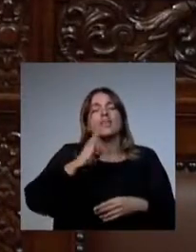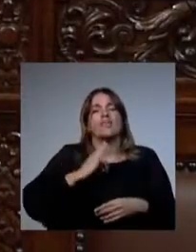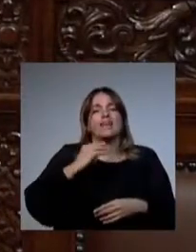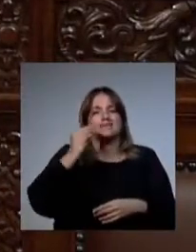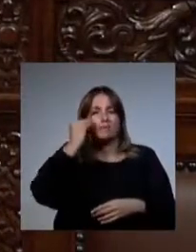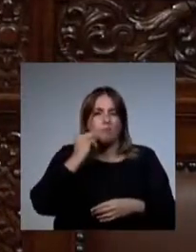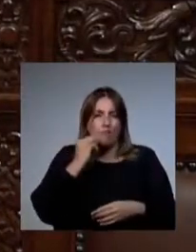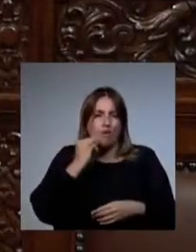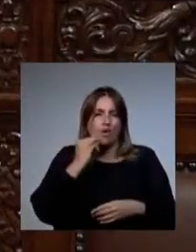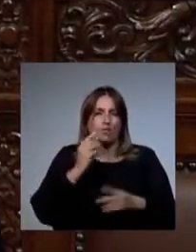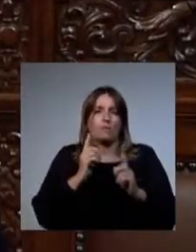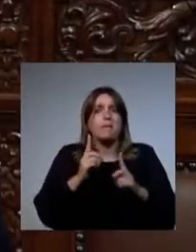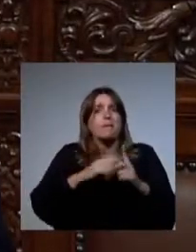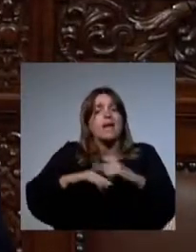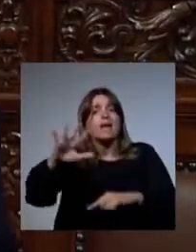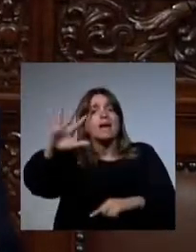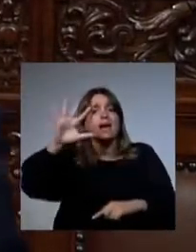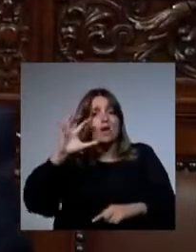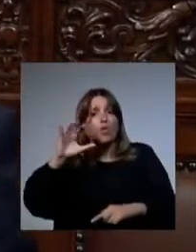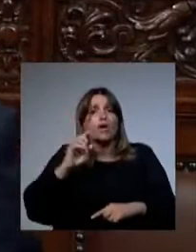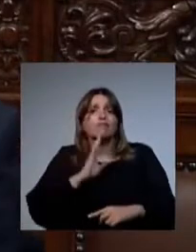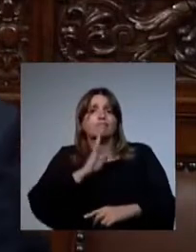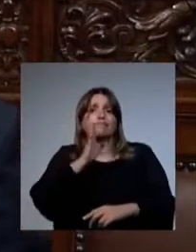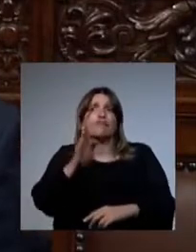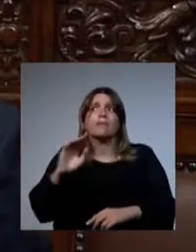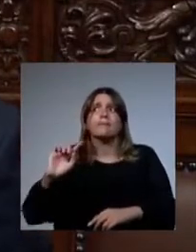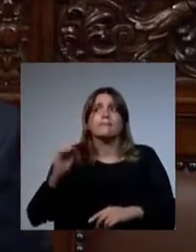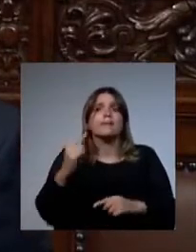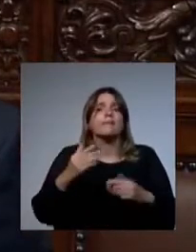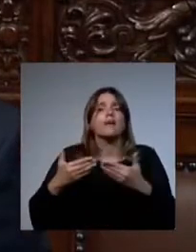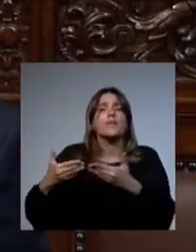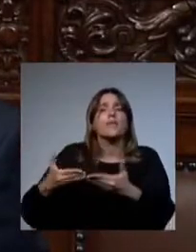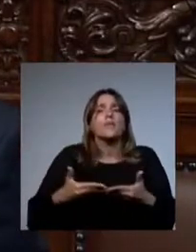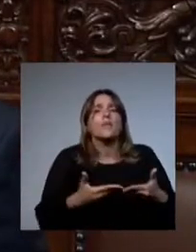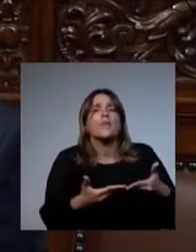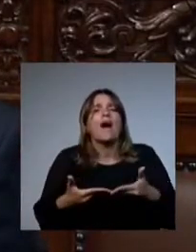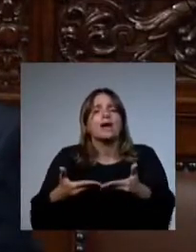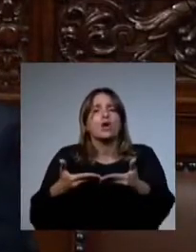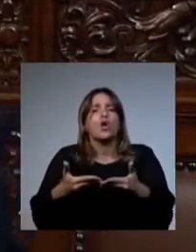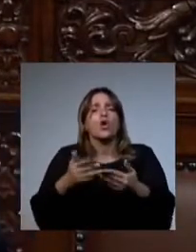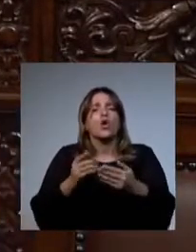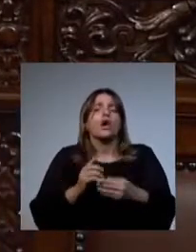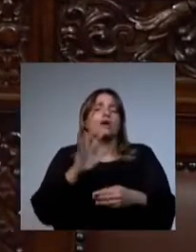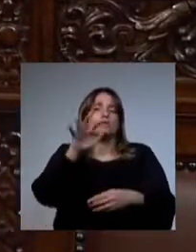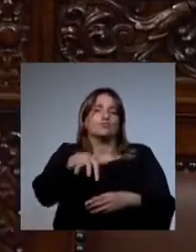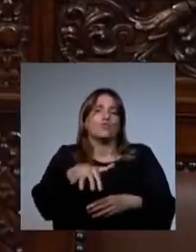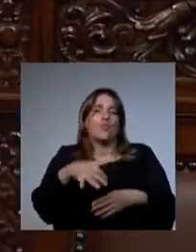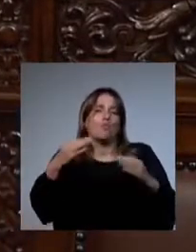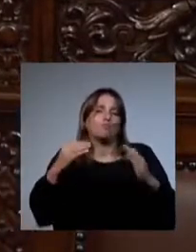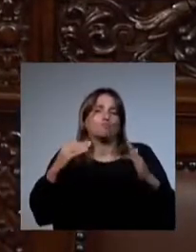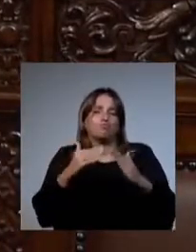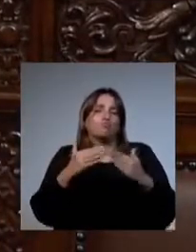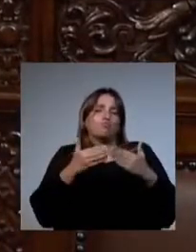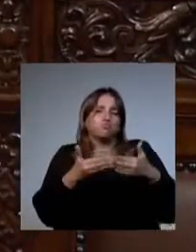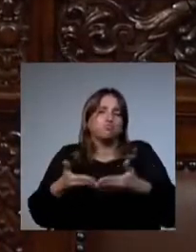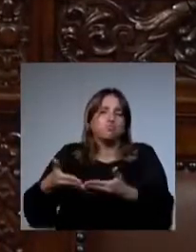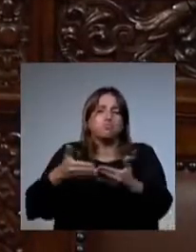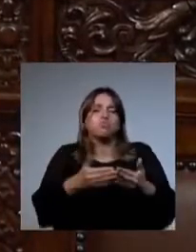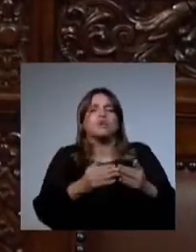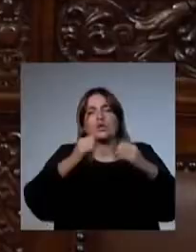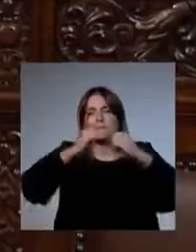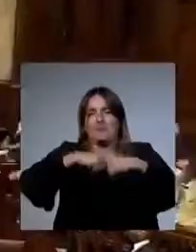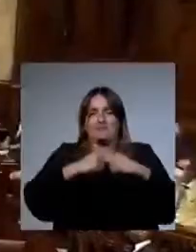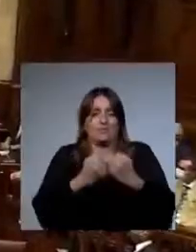recuerdo también haber ido a recibir el primer barco al puerto de Paysandú, más a principio de